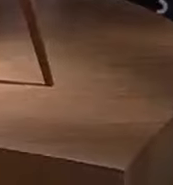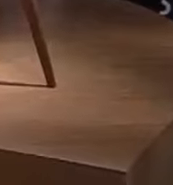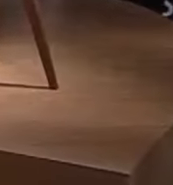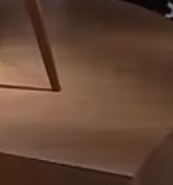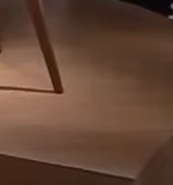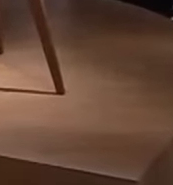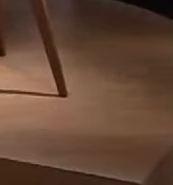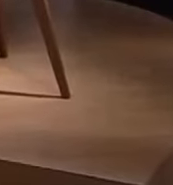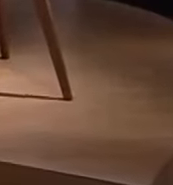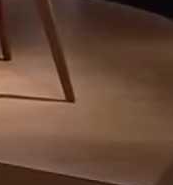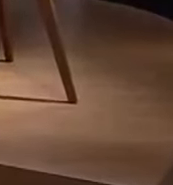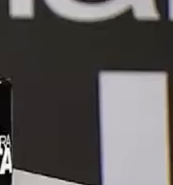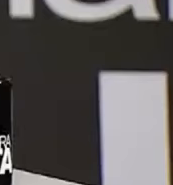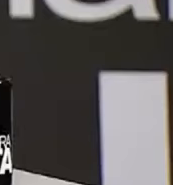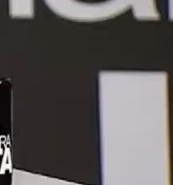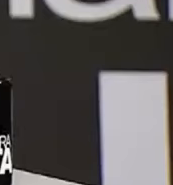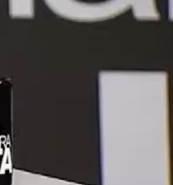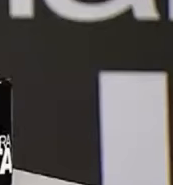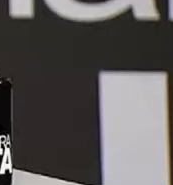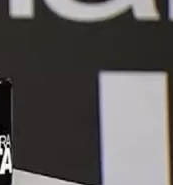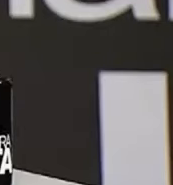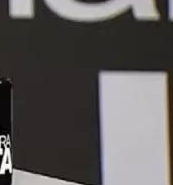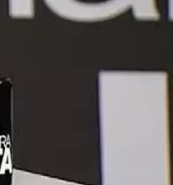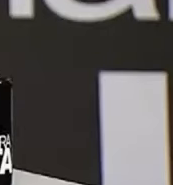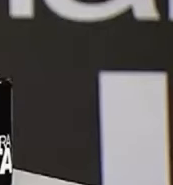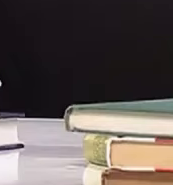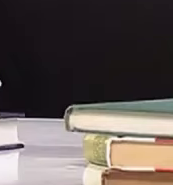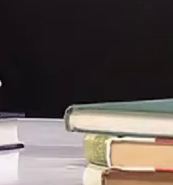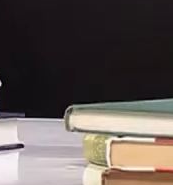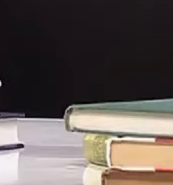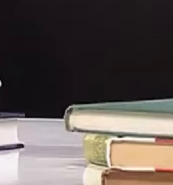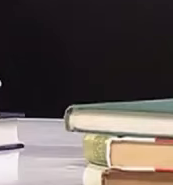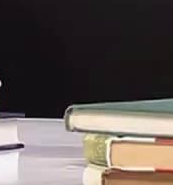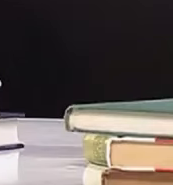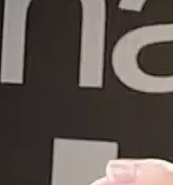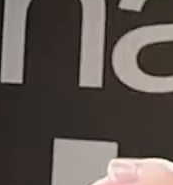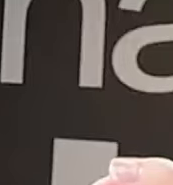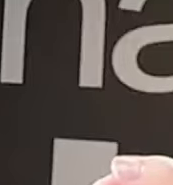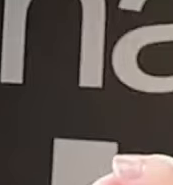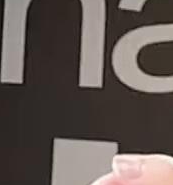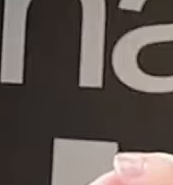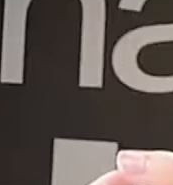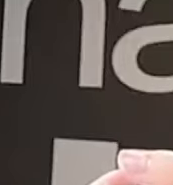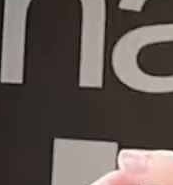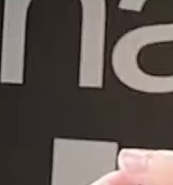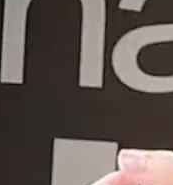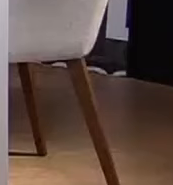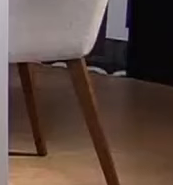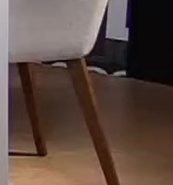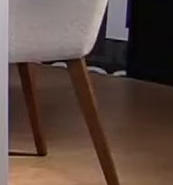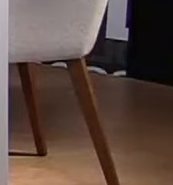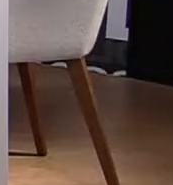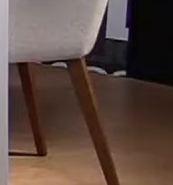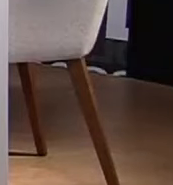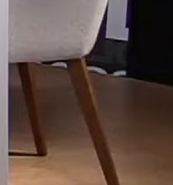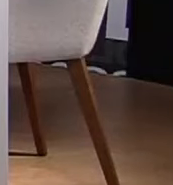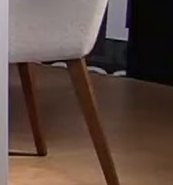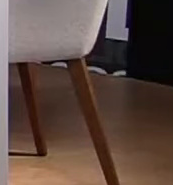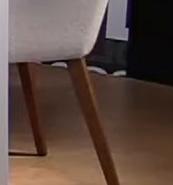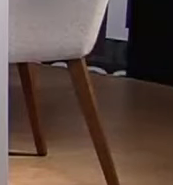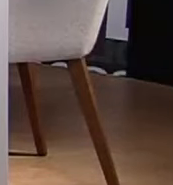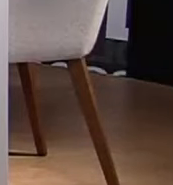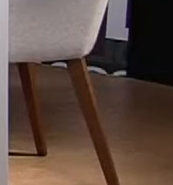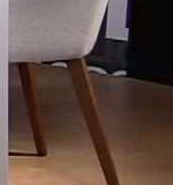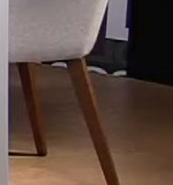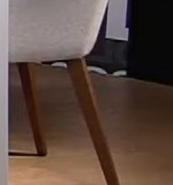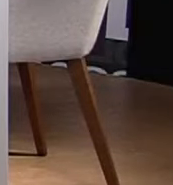necesitan. Descúbralo en compañía de Mónica Lavín, Rafael Estrada y Gerardo Dehesa. Solo por el canal del